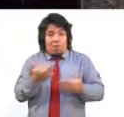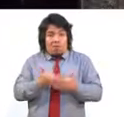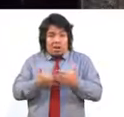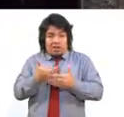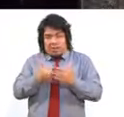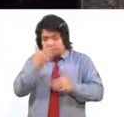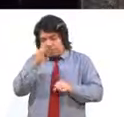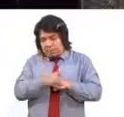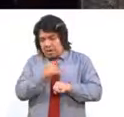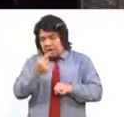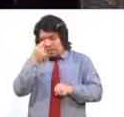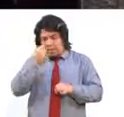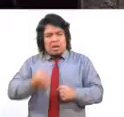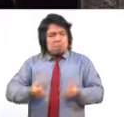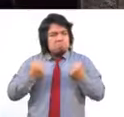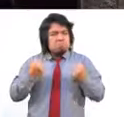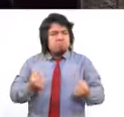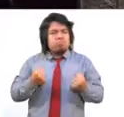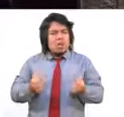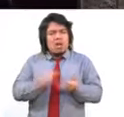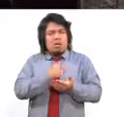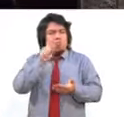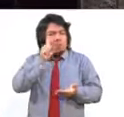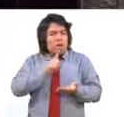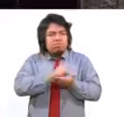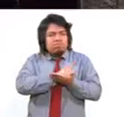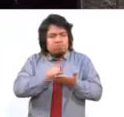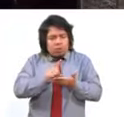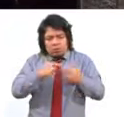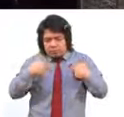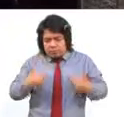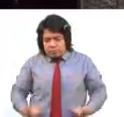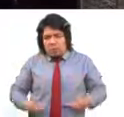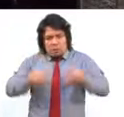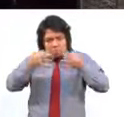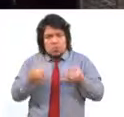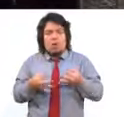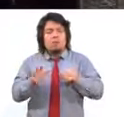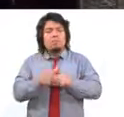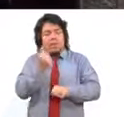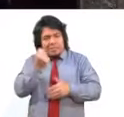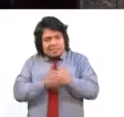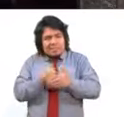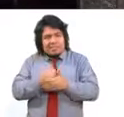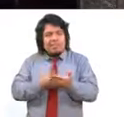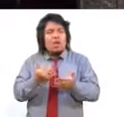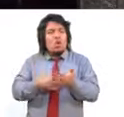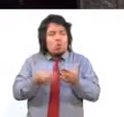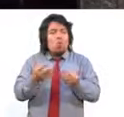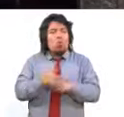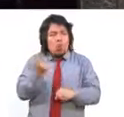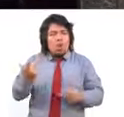sigan fortaleciendo más los derechos de las mujeres en lo que es en el ámbito del combate a la violencia?